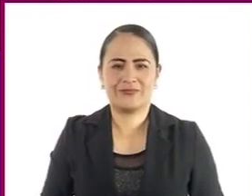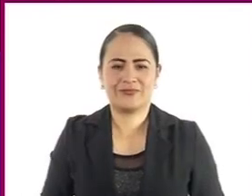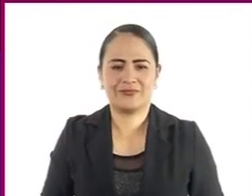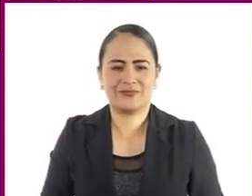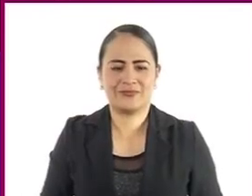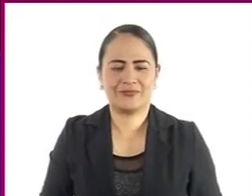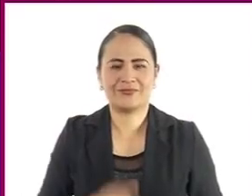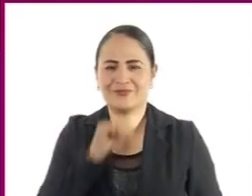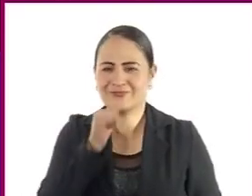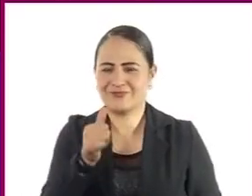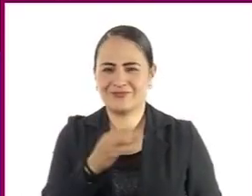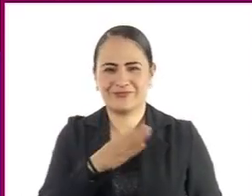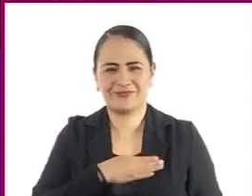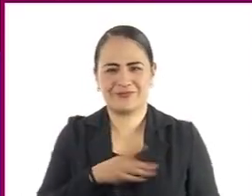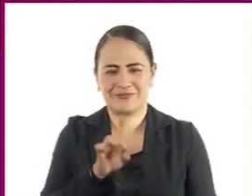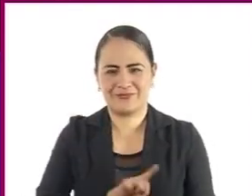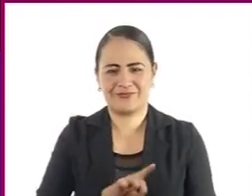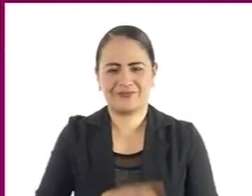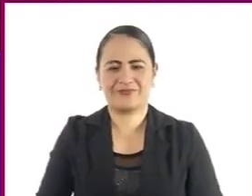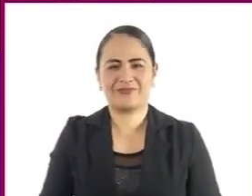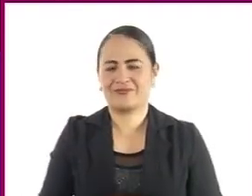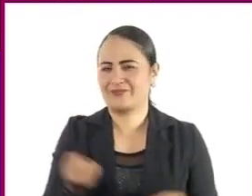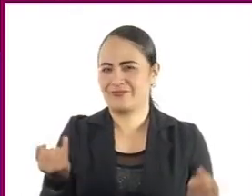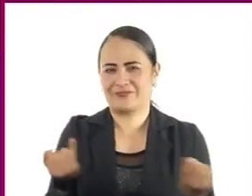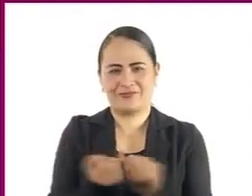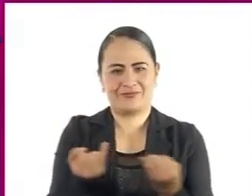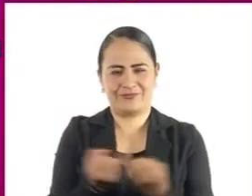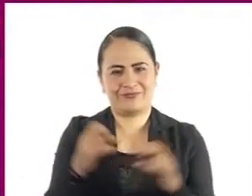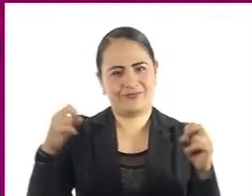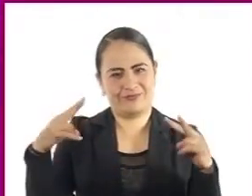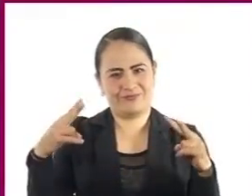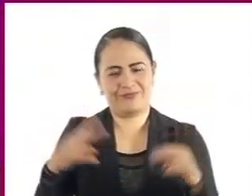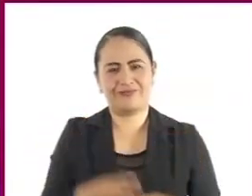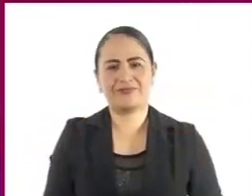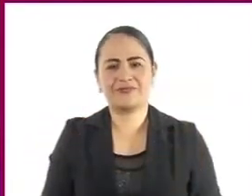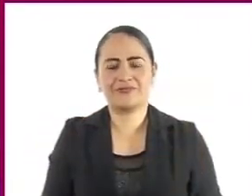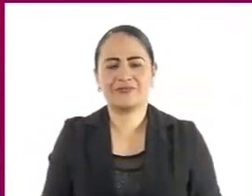Por nada, ten un buen día. Igualmente, hasta luego.